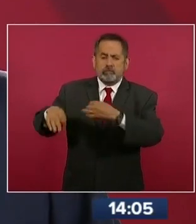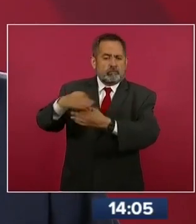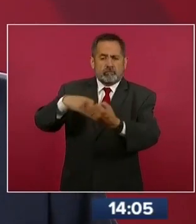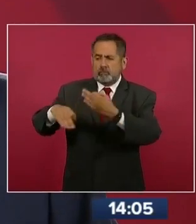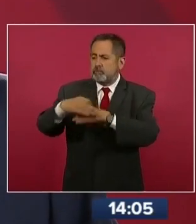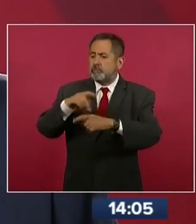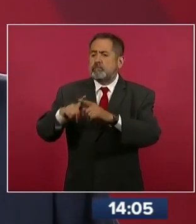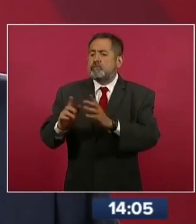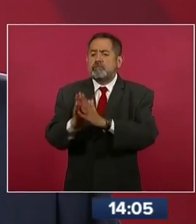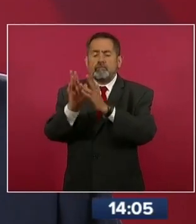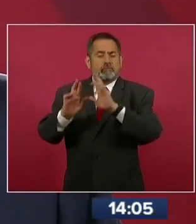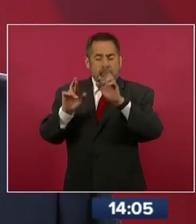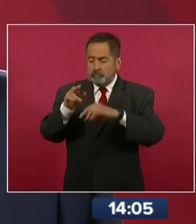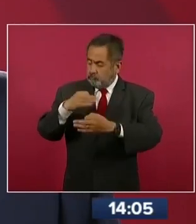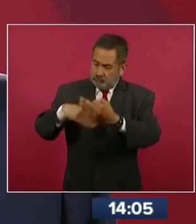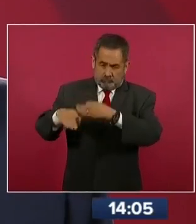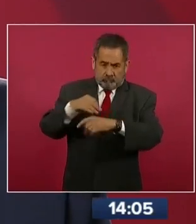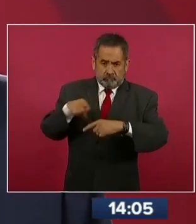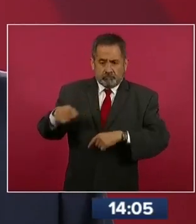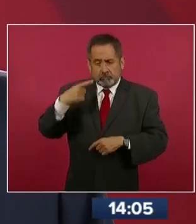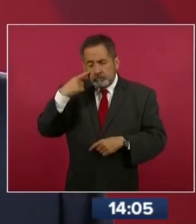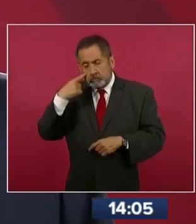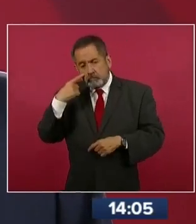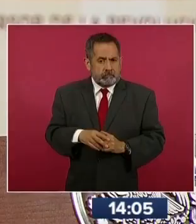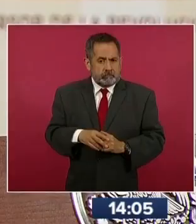participaron estén